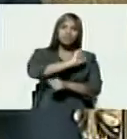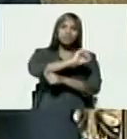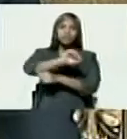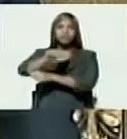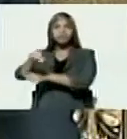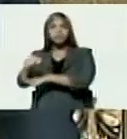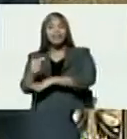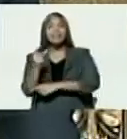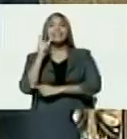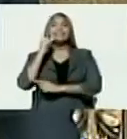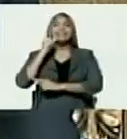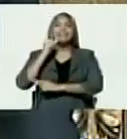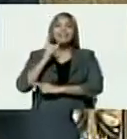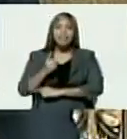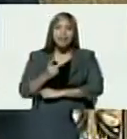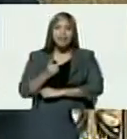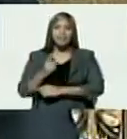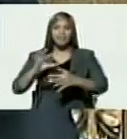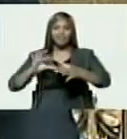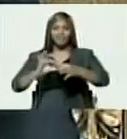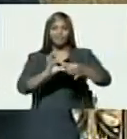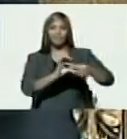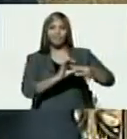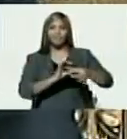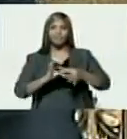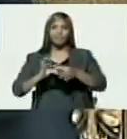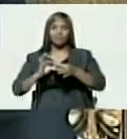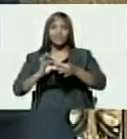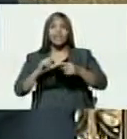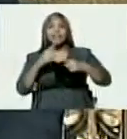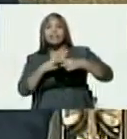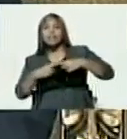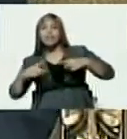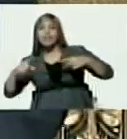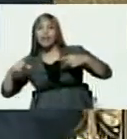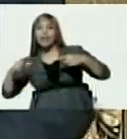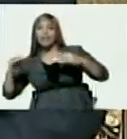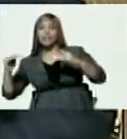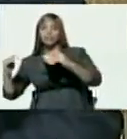debe estar alejada de la unanimidad.